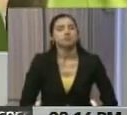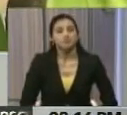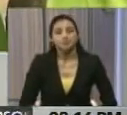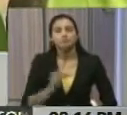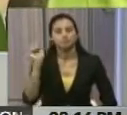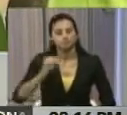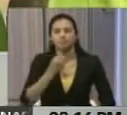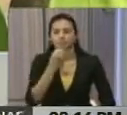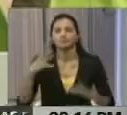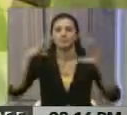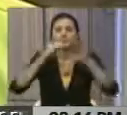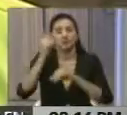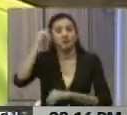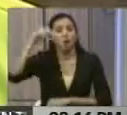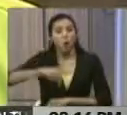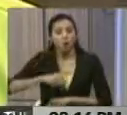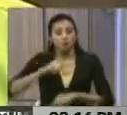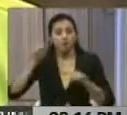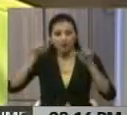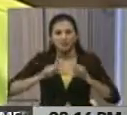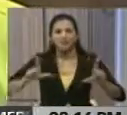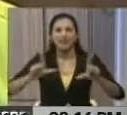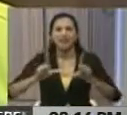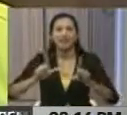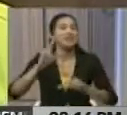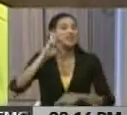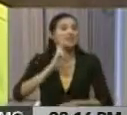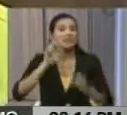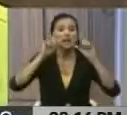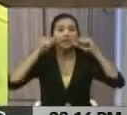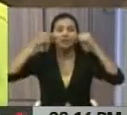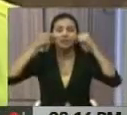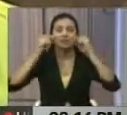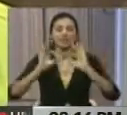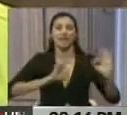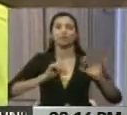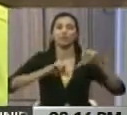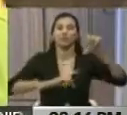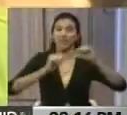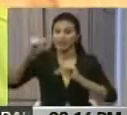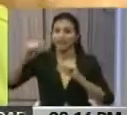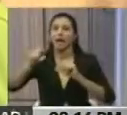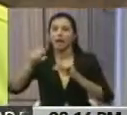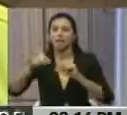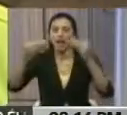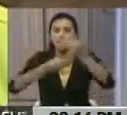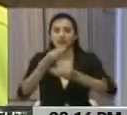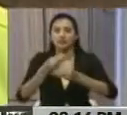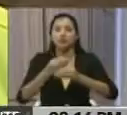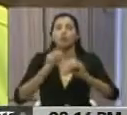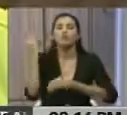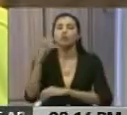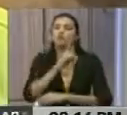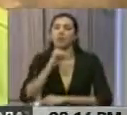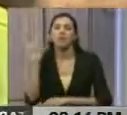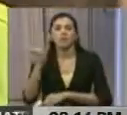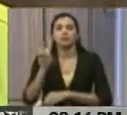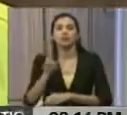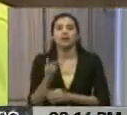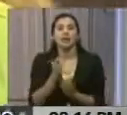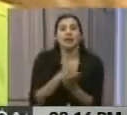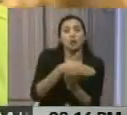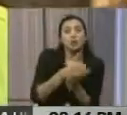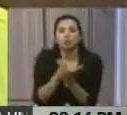Así es, buenas noches. El día de hoy desde la sala José Félix Rivas del Teatro Teresa Carreño se realiza el foro Venezuela en la